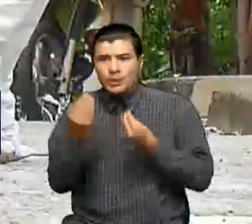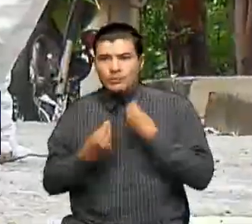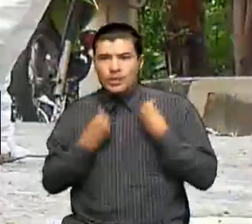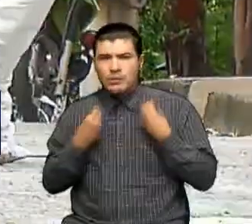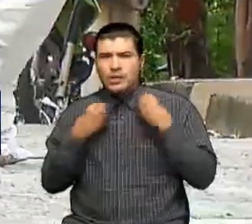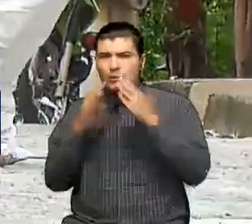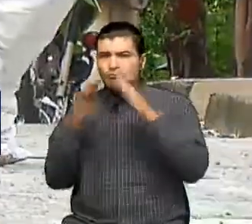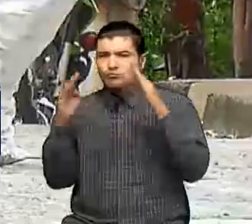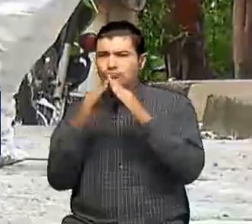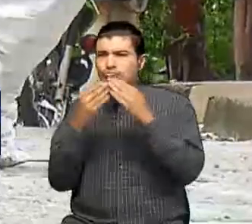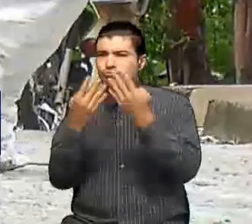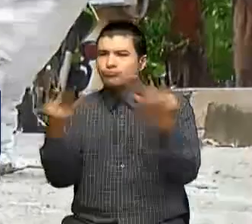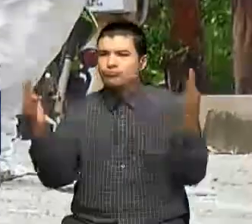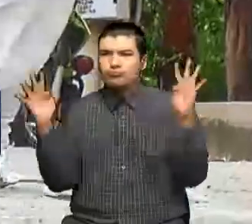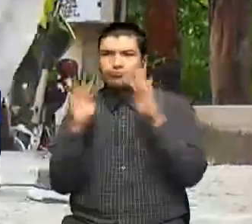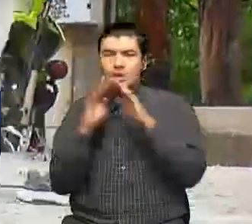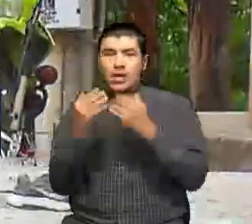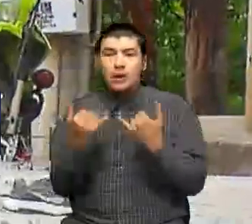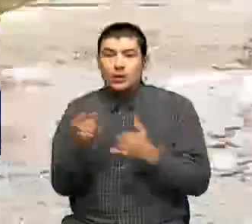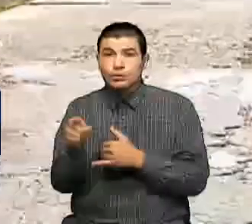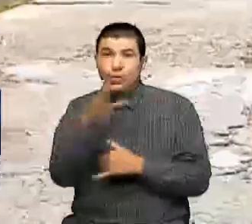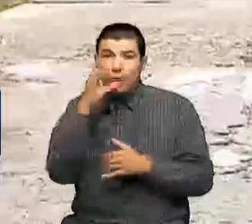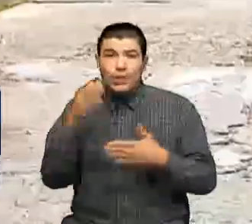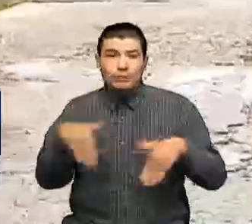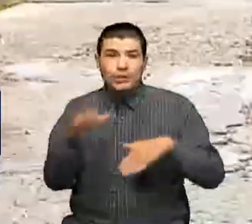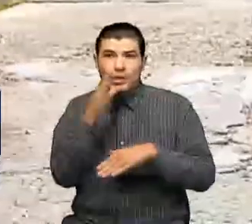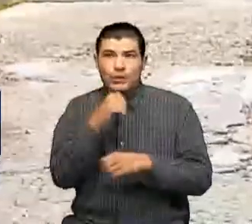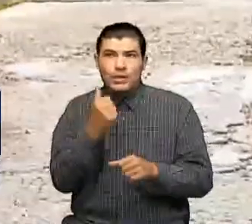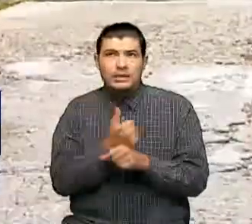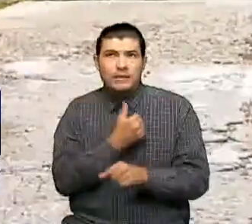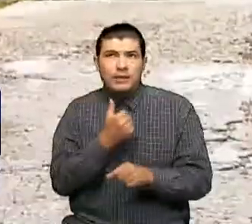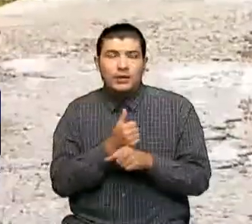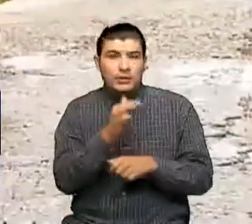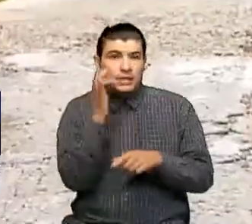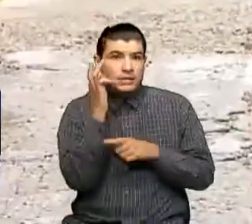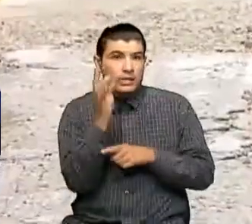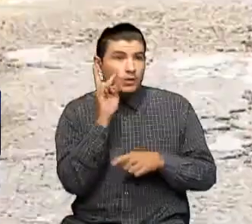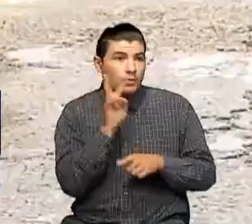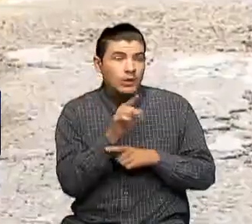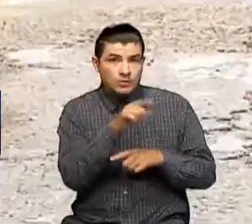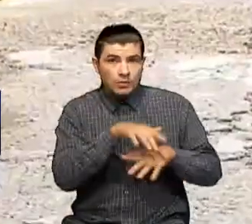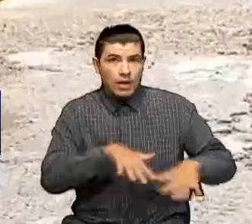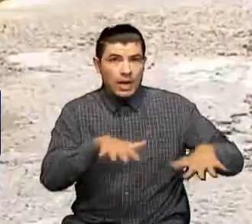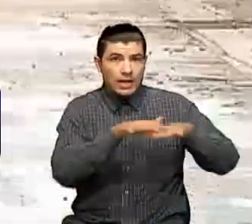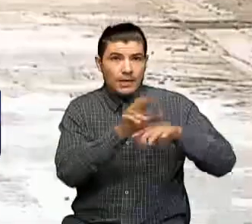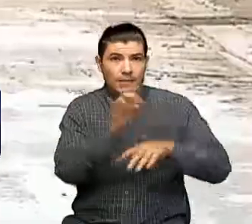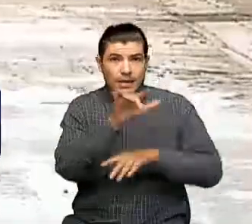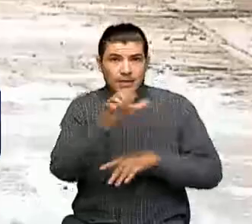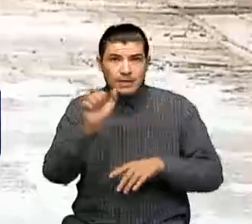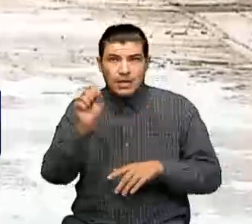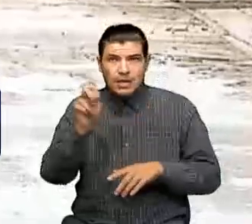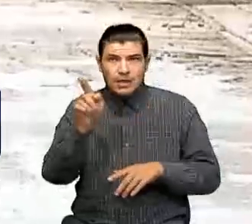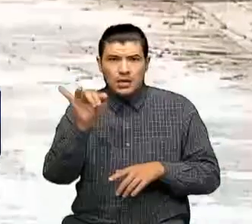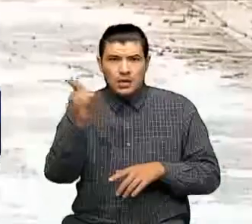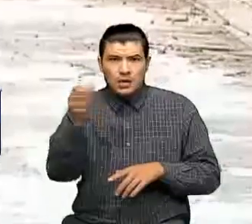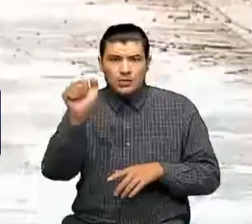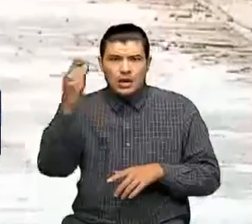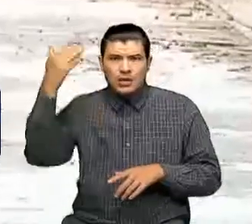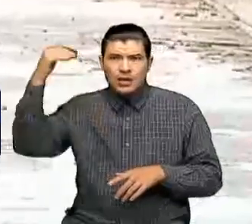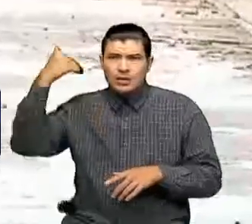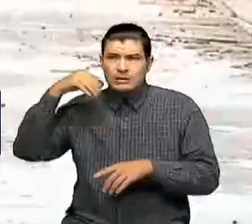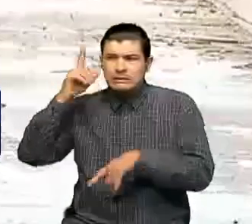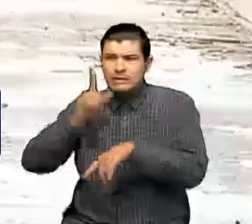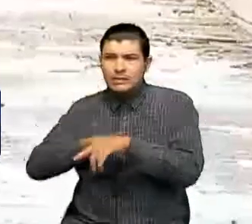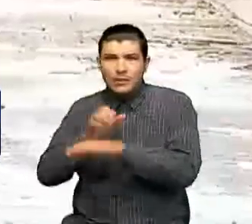cercano al colegio y actualmente estaba desempleado testigos afirman que en el sector conocido como villa antigua no había ocurrido desde hace mucho